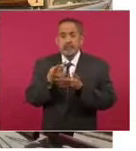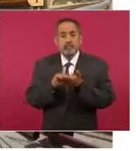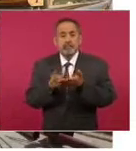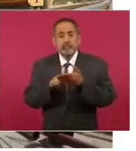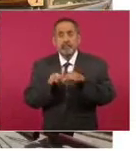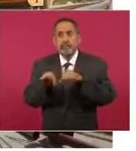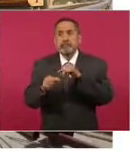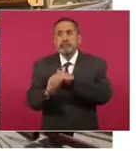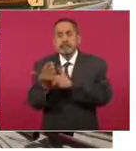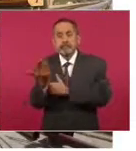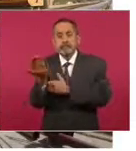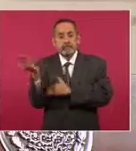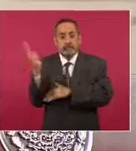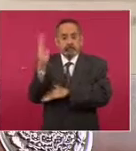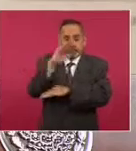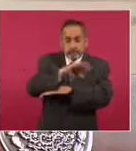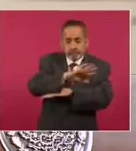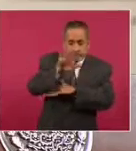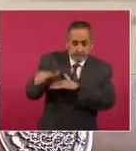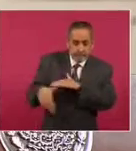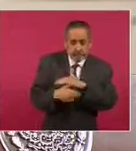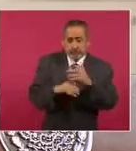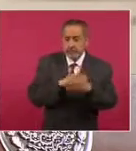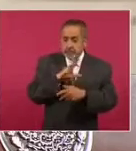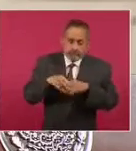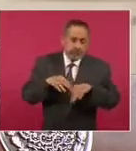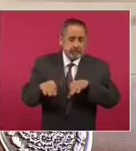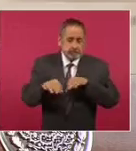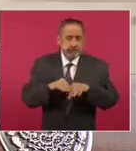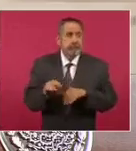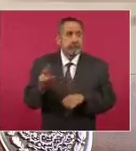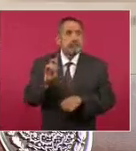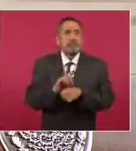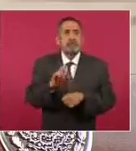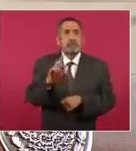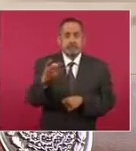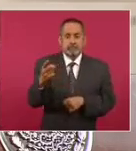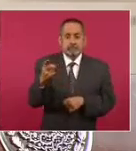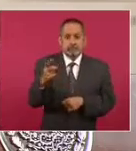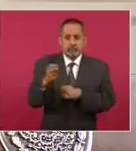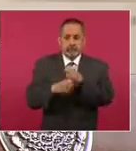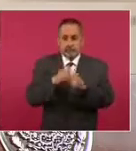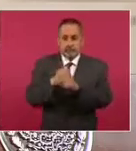maquinaria, y vamos a estar listos para inaugurar la obra en diciembre del 2023.